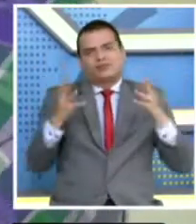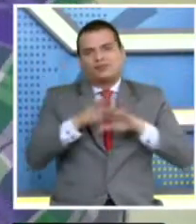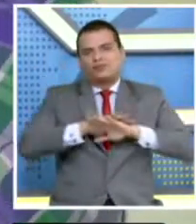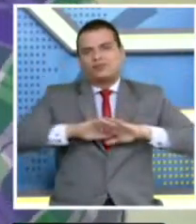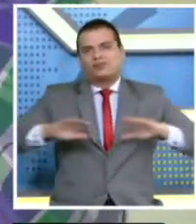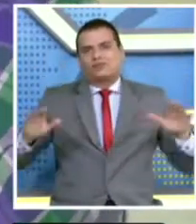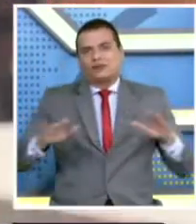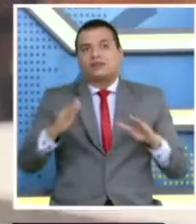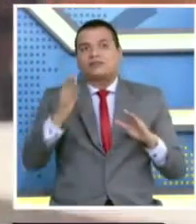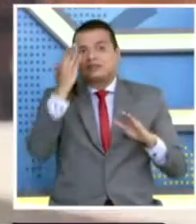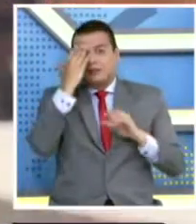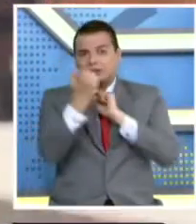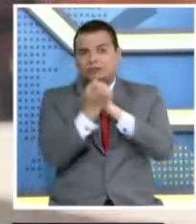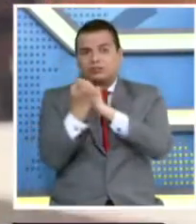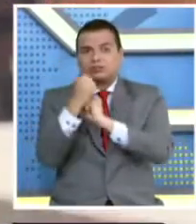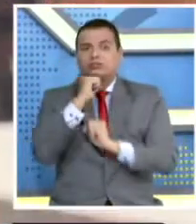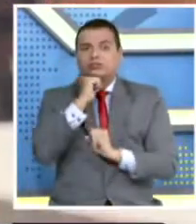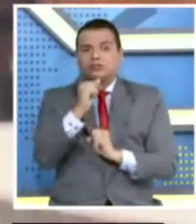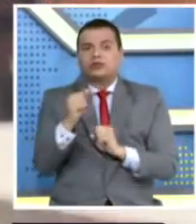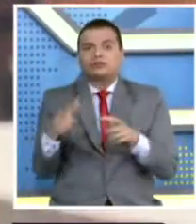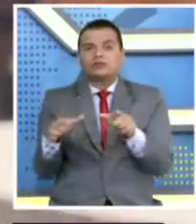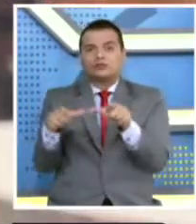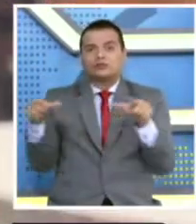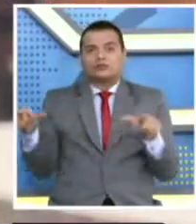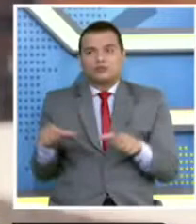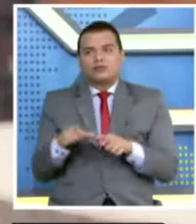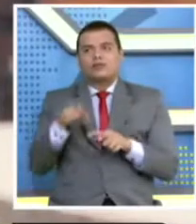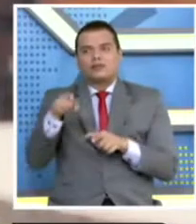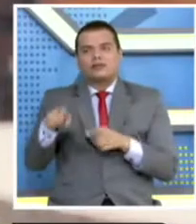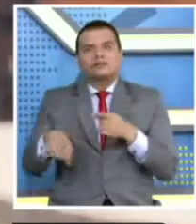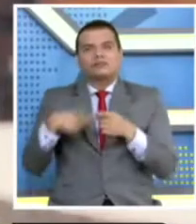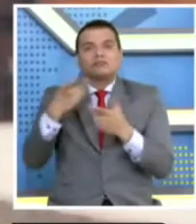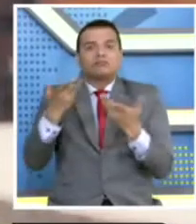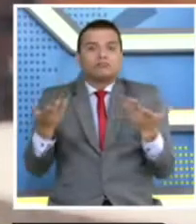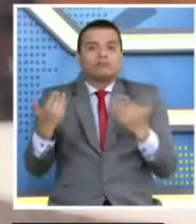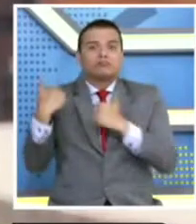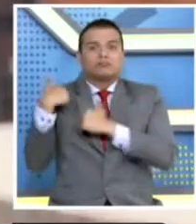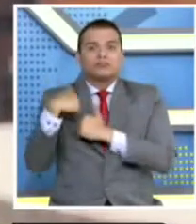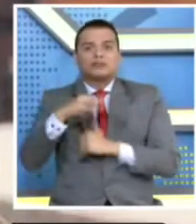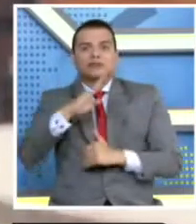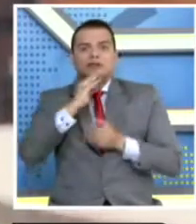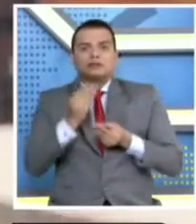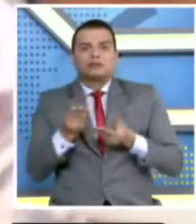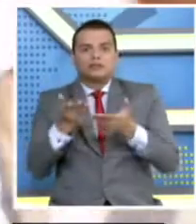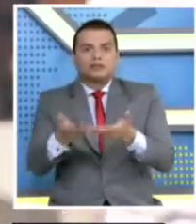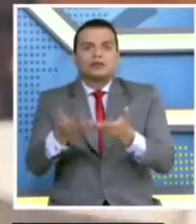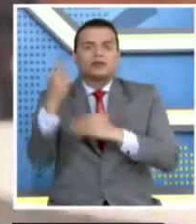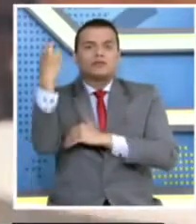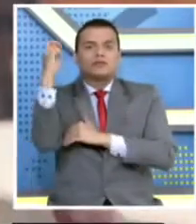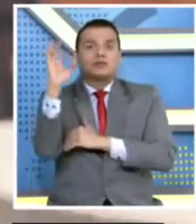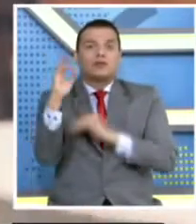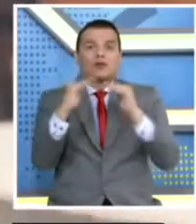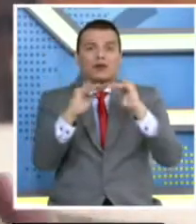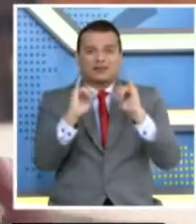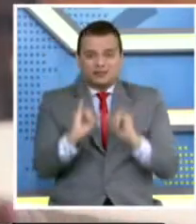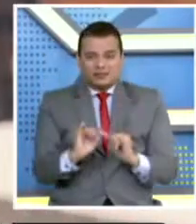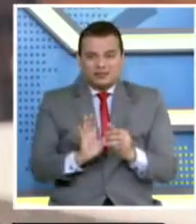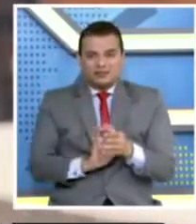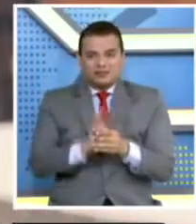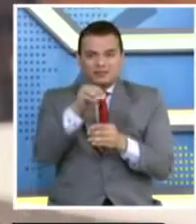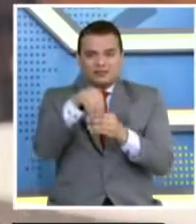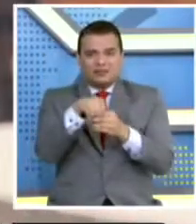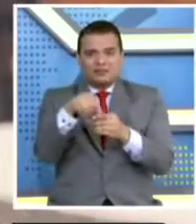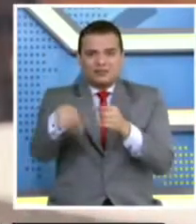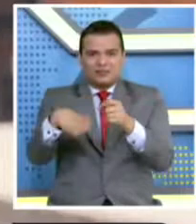el hacinamiento genera. Buscar un sitio que lo tiene la Fiscalía o el Ministerio de Defensa con las cajas confiscadas y de esa manera hacer un